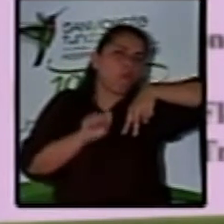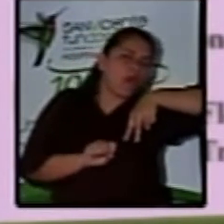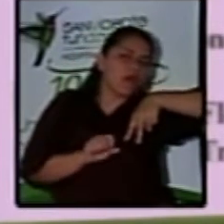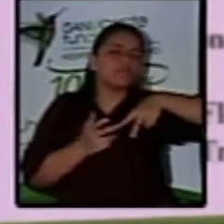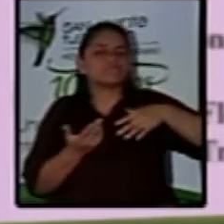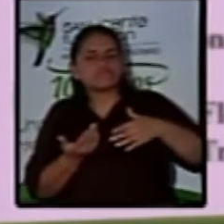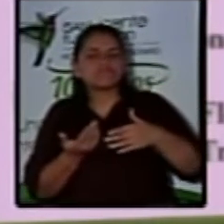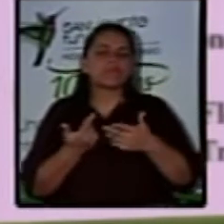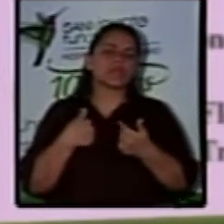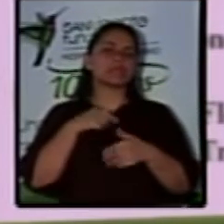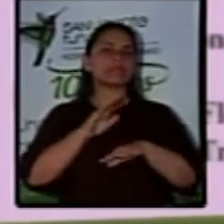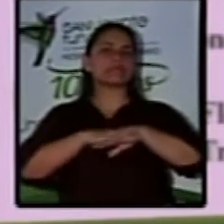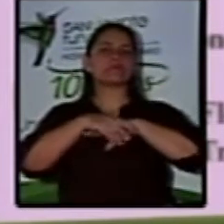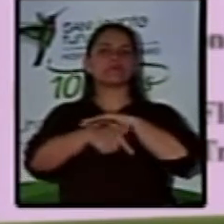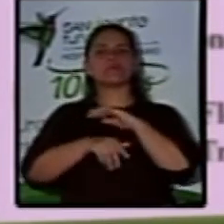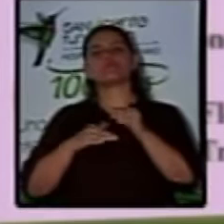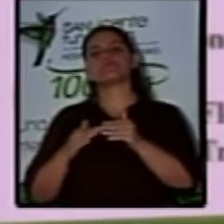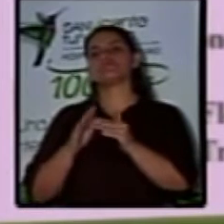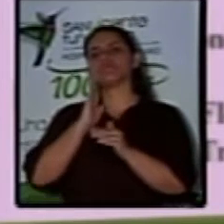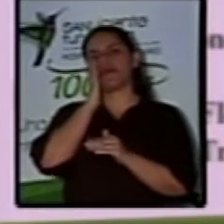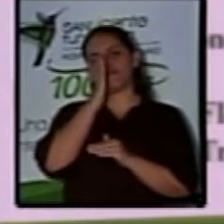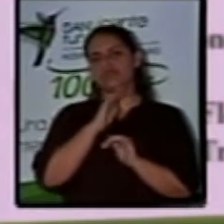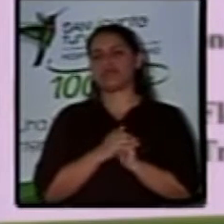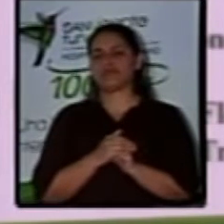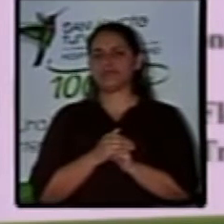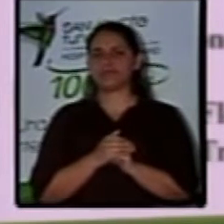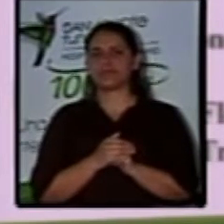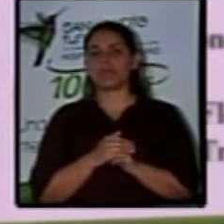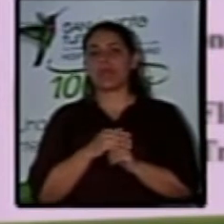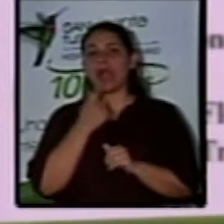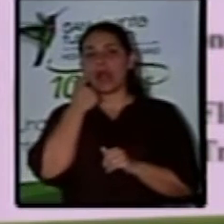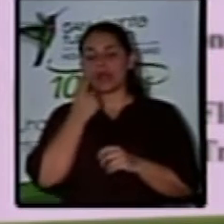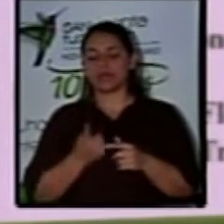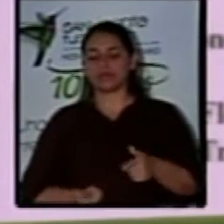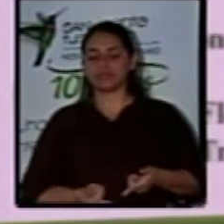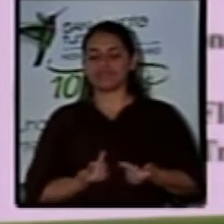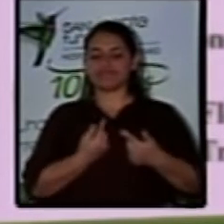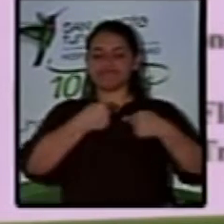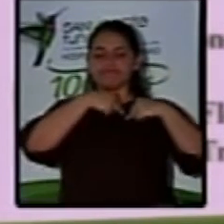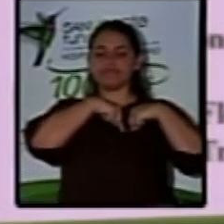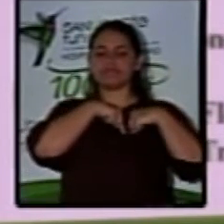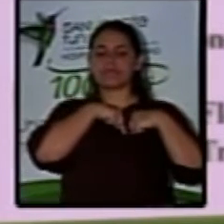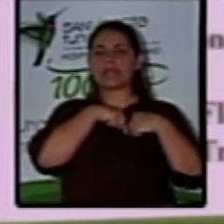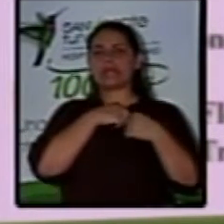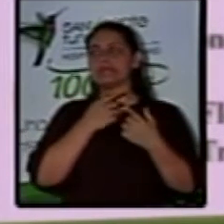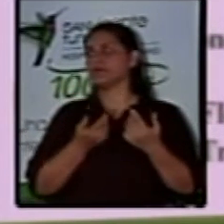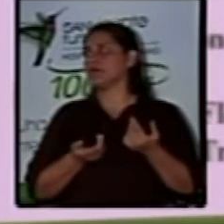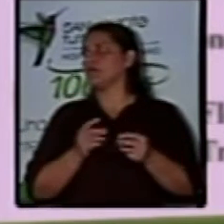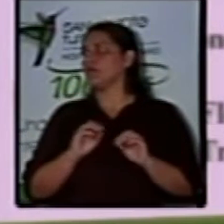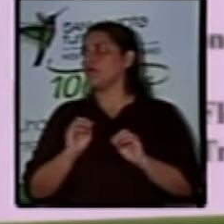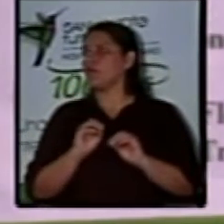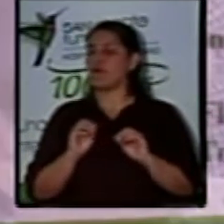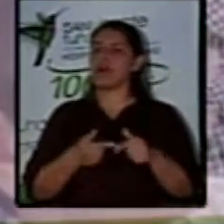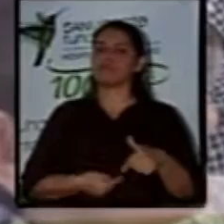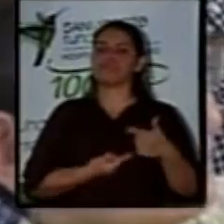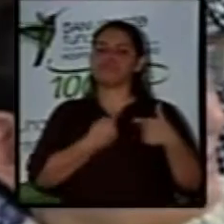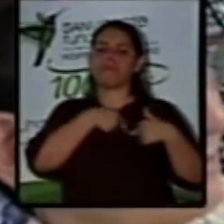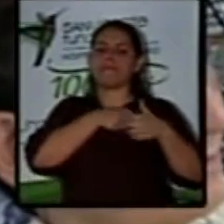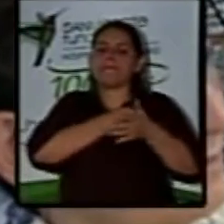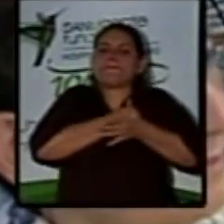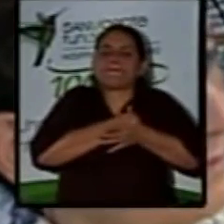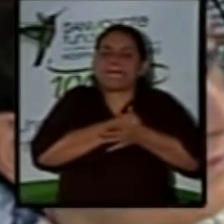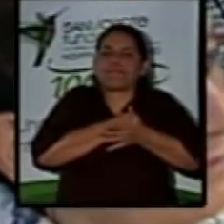pues, puede tener algunas consecuencias. Si ese coagulito se va hacia el sistema venoso profundo, puede irse de aquí hacia